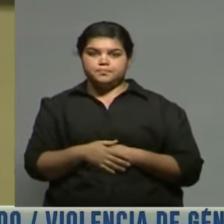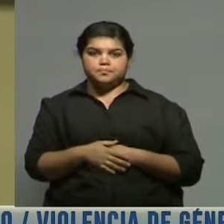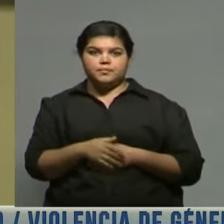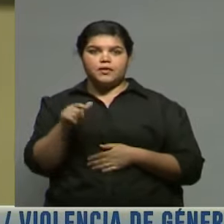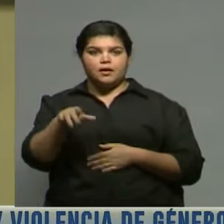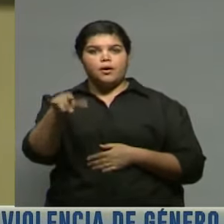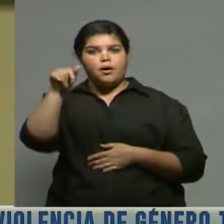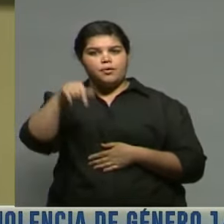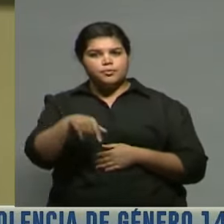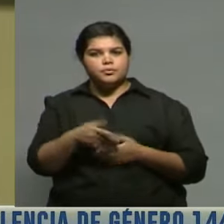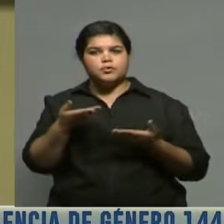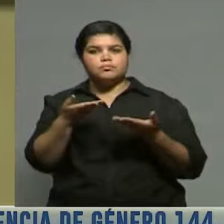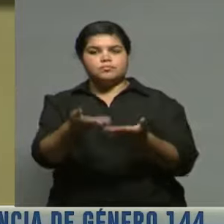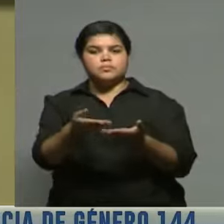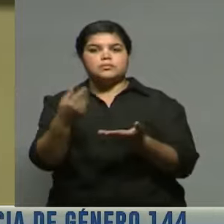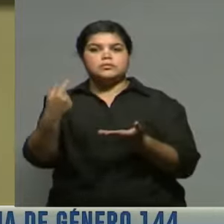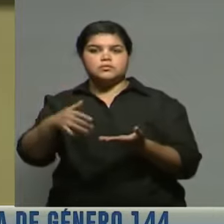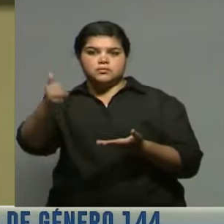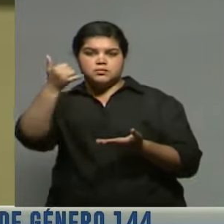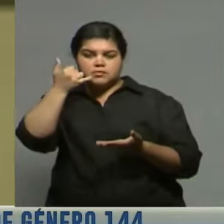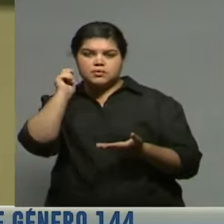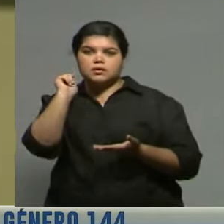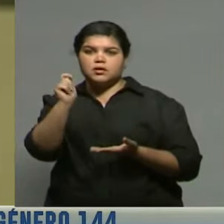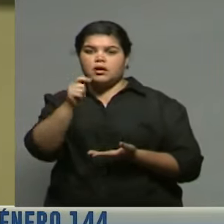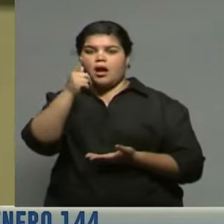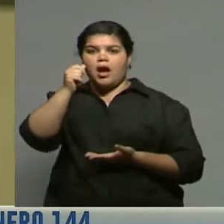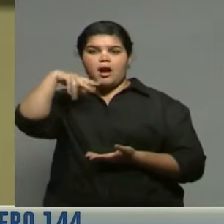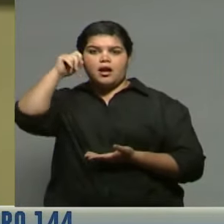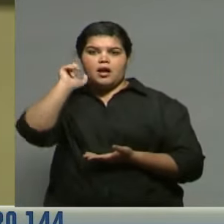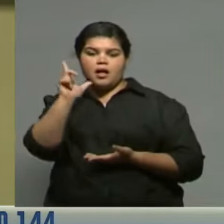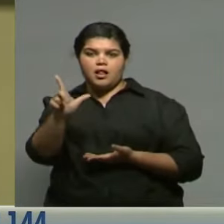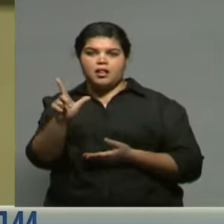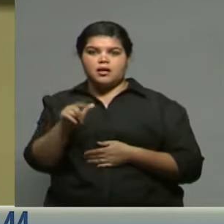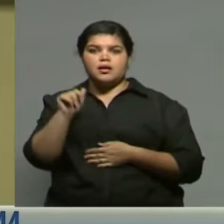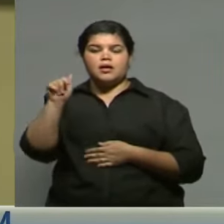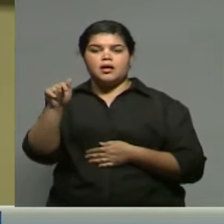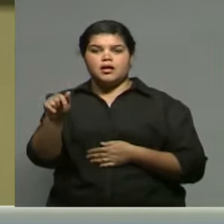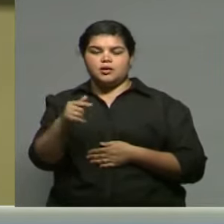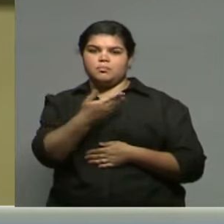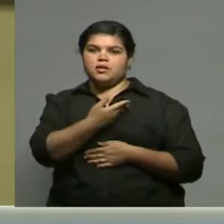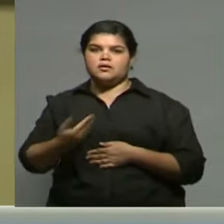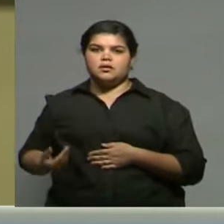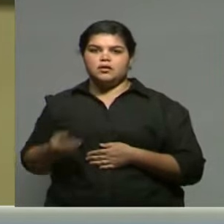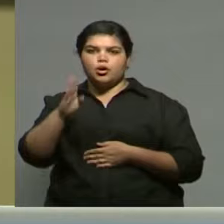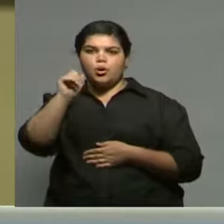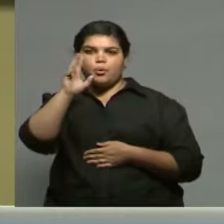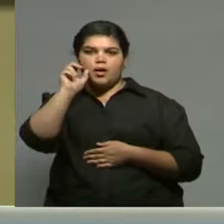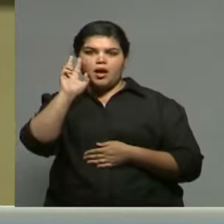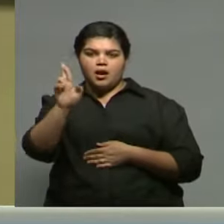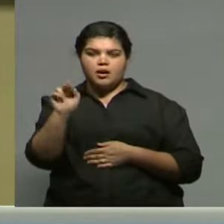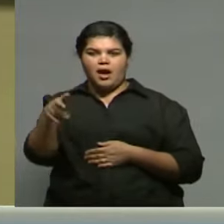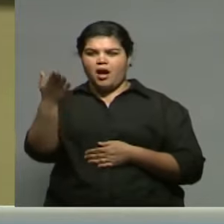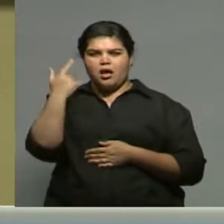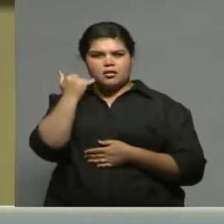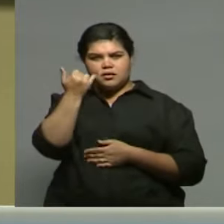que me acompañes porque está en comunicación telefónica Ángel Leota, el presidente de la COVIAR, que se había estado manifestando en